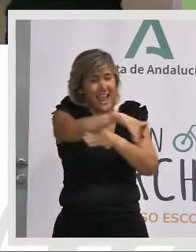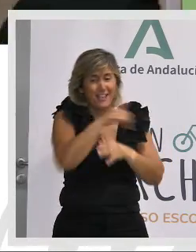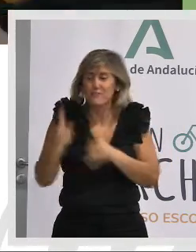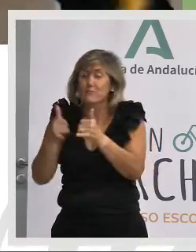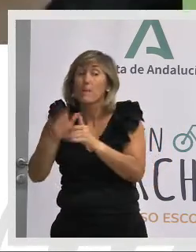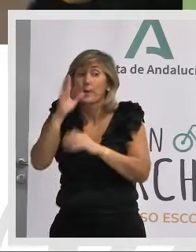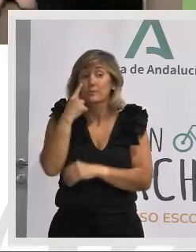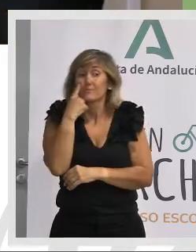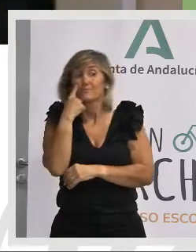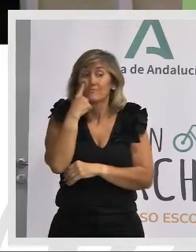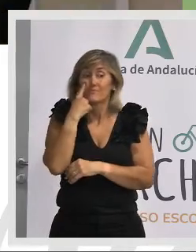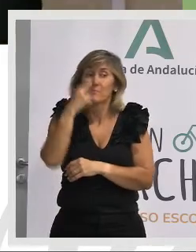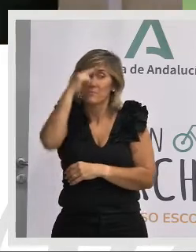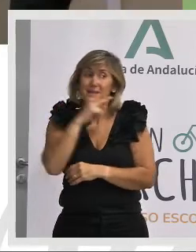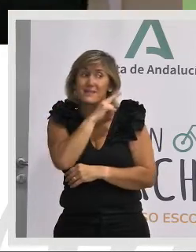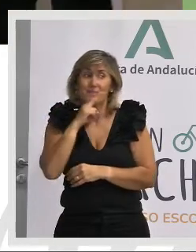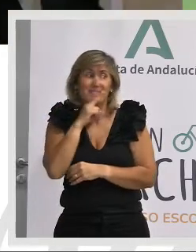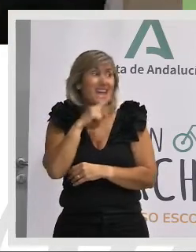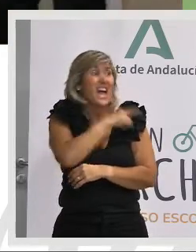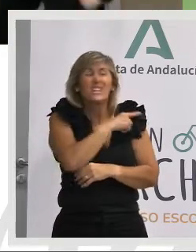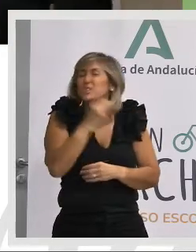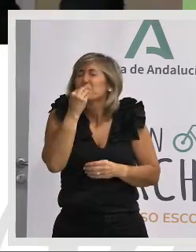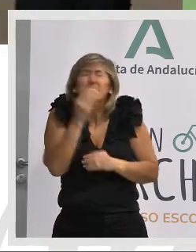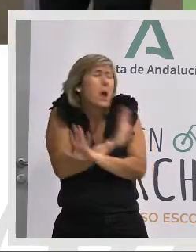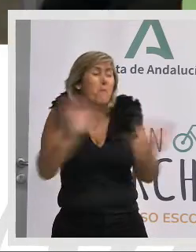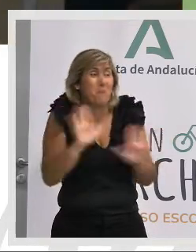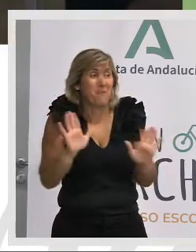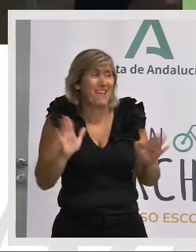supervisión de nuestra familia. ¡Es muy beneficioso!